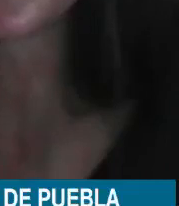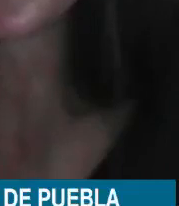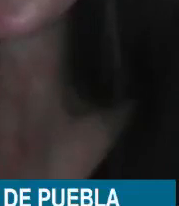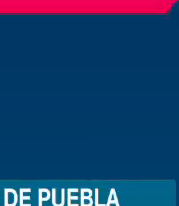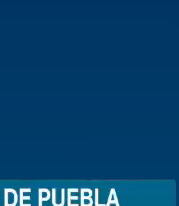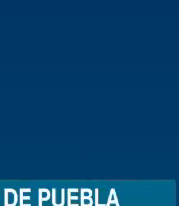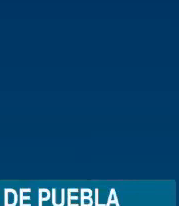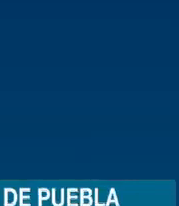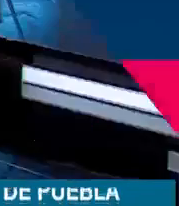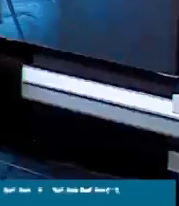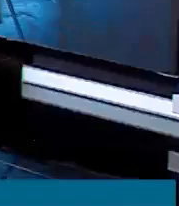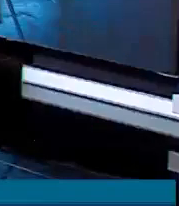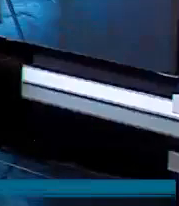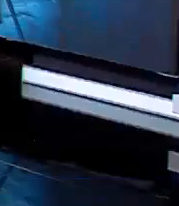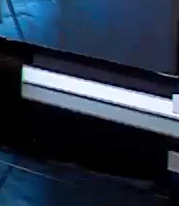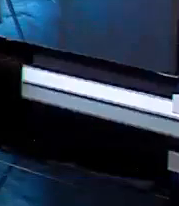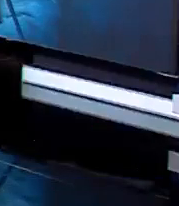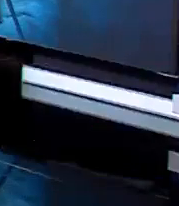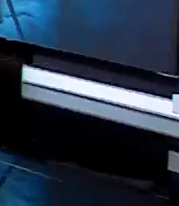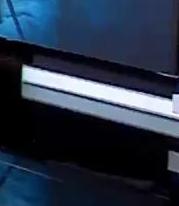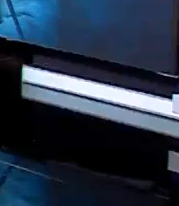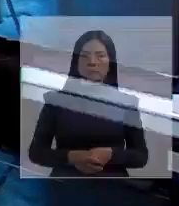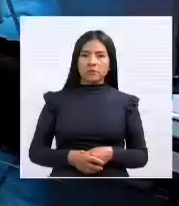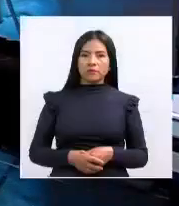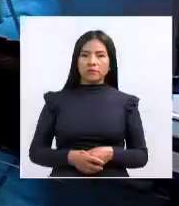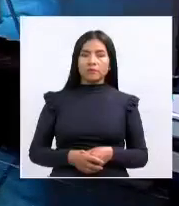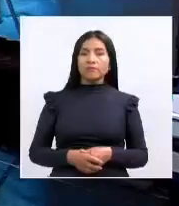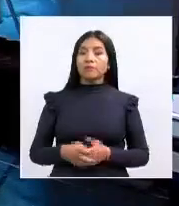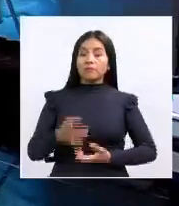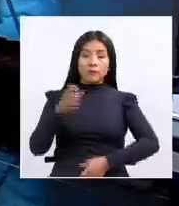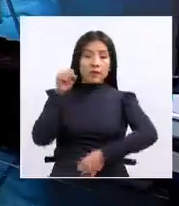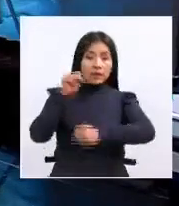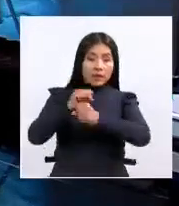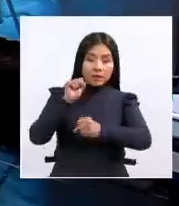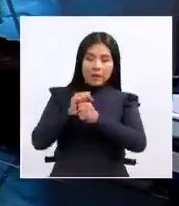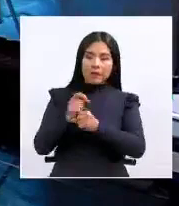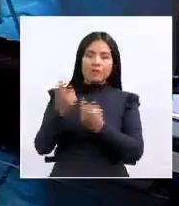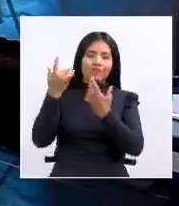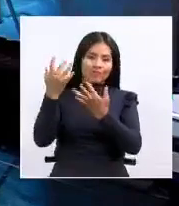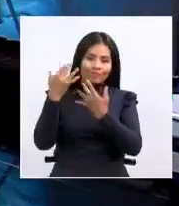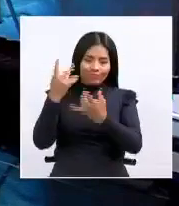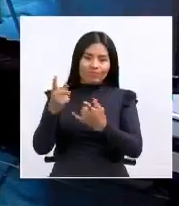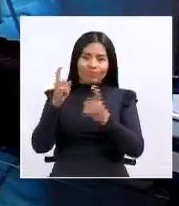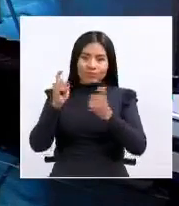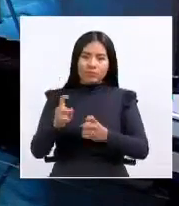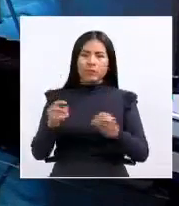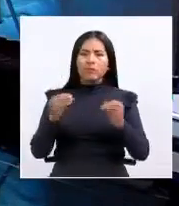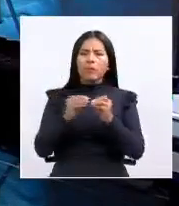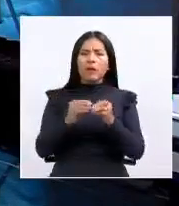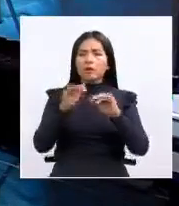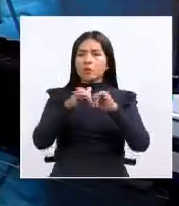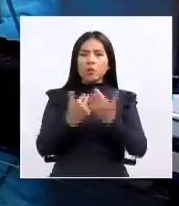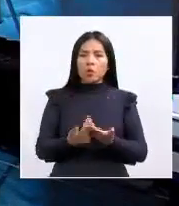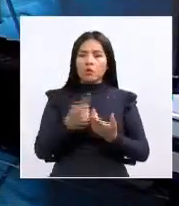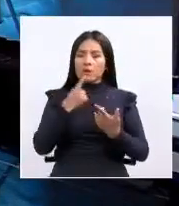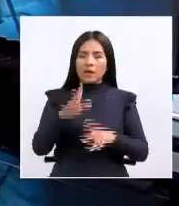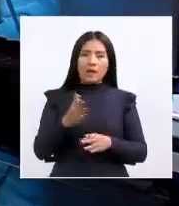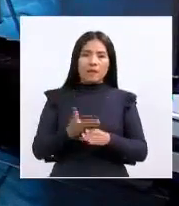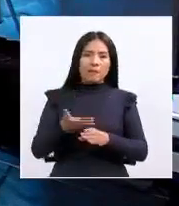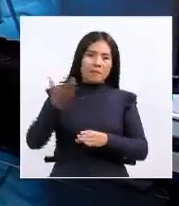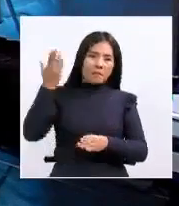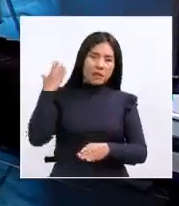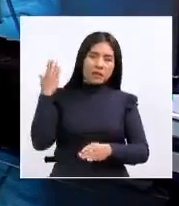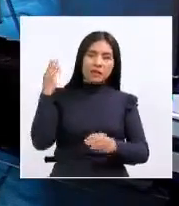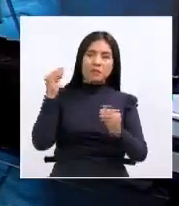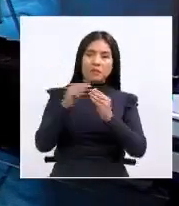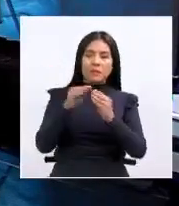trabajo pendiente tanto para nuestro país como para la región, ¿no? El poder entender que la memoria y el pasado es también lo que va trazando el